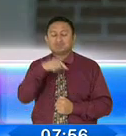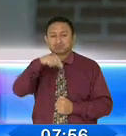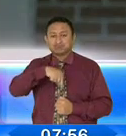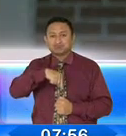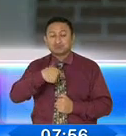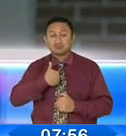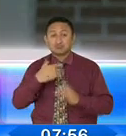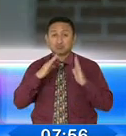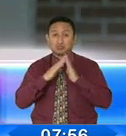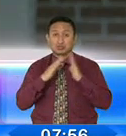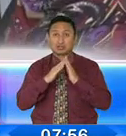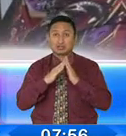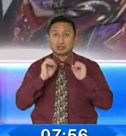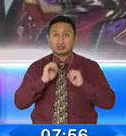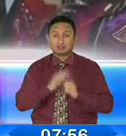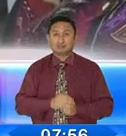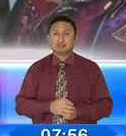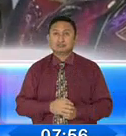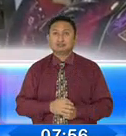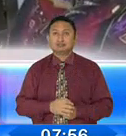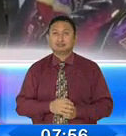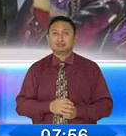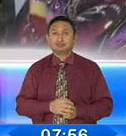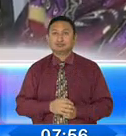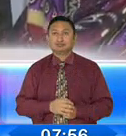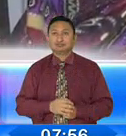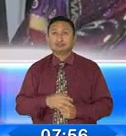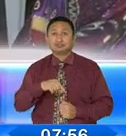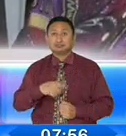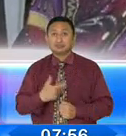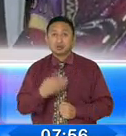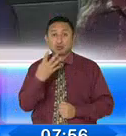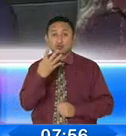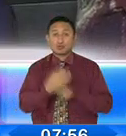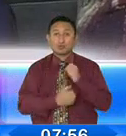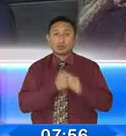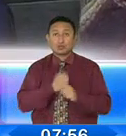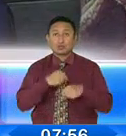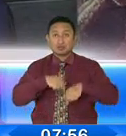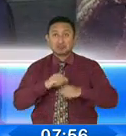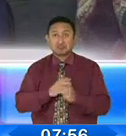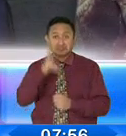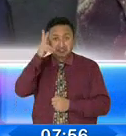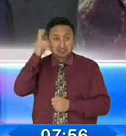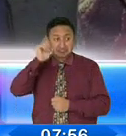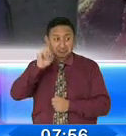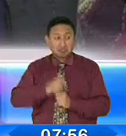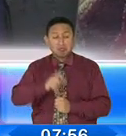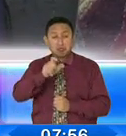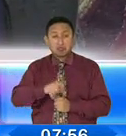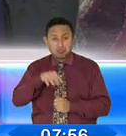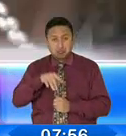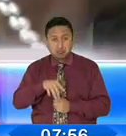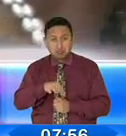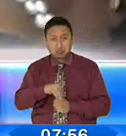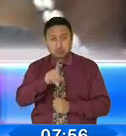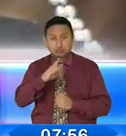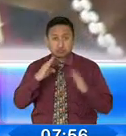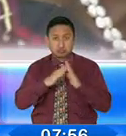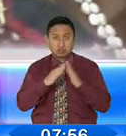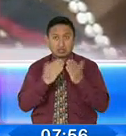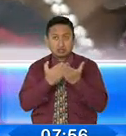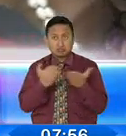casa, mi propio paraíso. Del inicio de esta actividad han pasado 4 años. Cree que mientras existan caminantes, las puertas de su casa